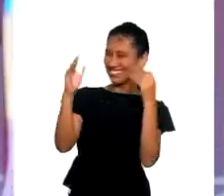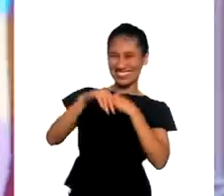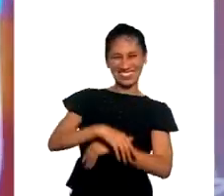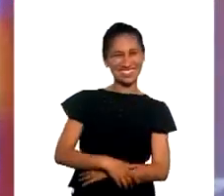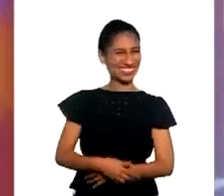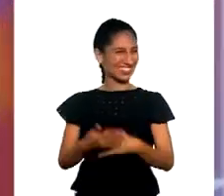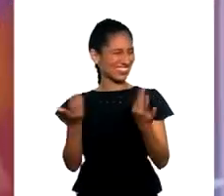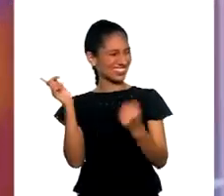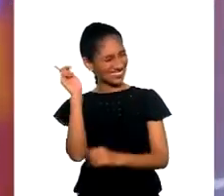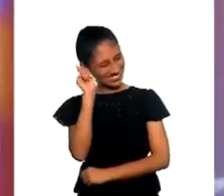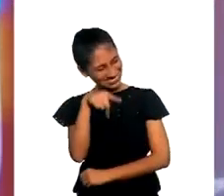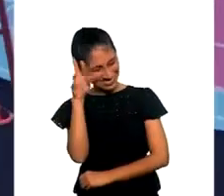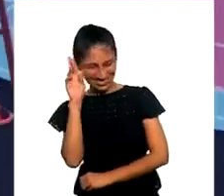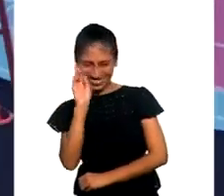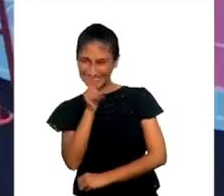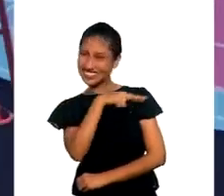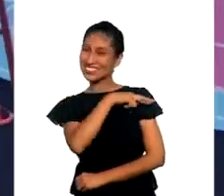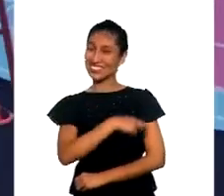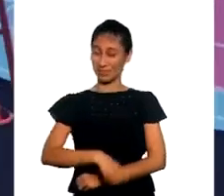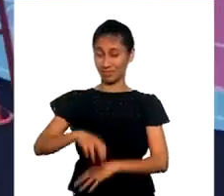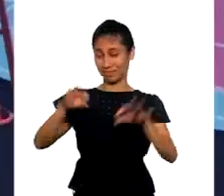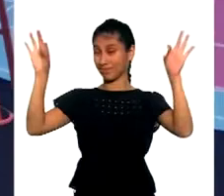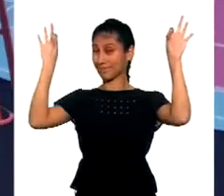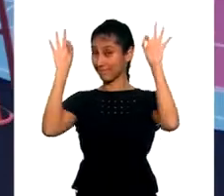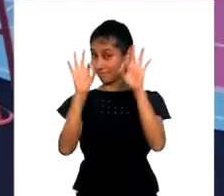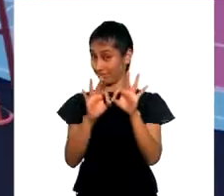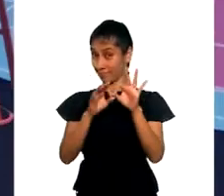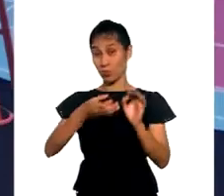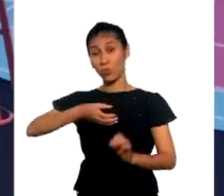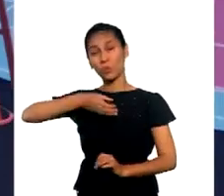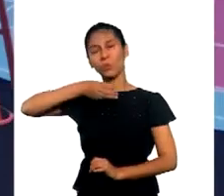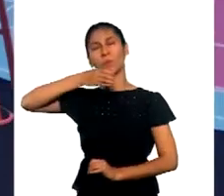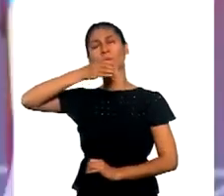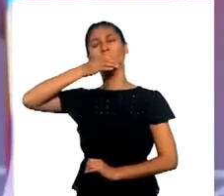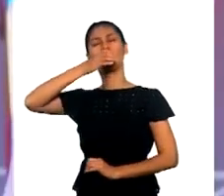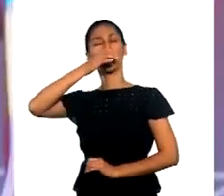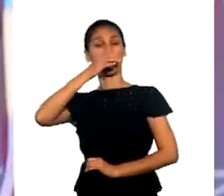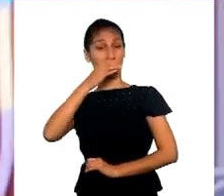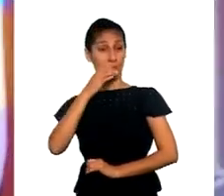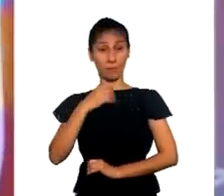es cierto es muy importante hidratarnos